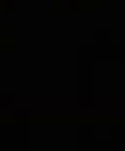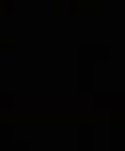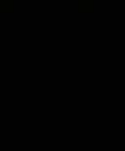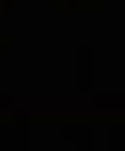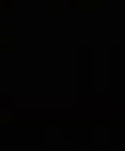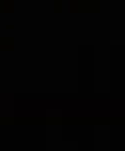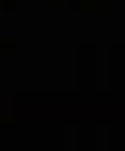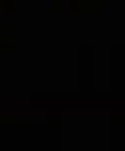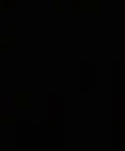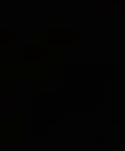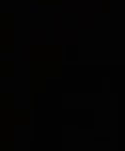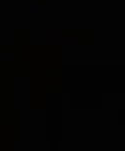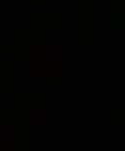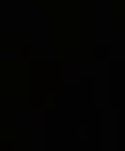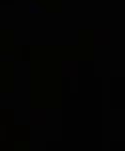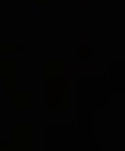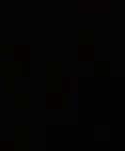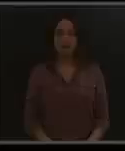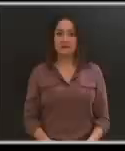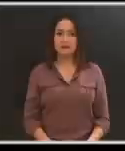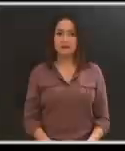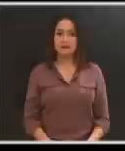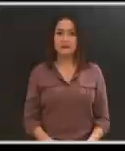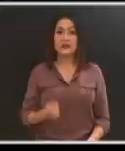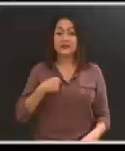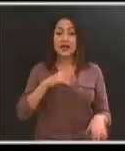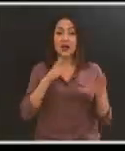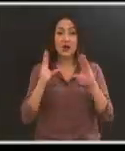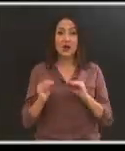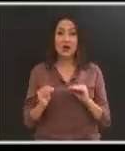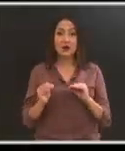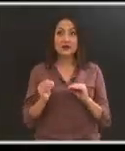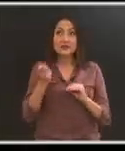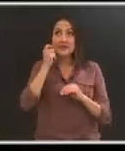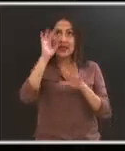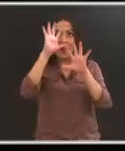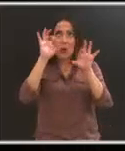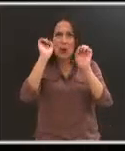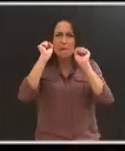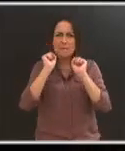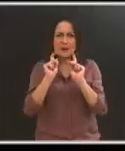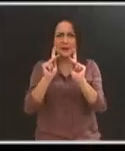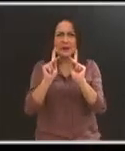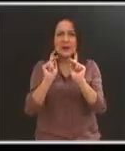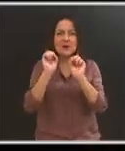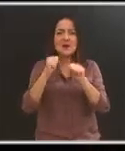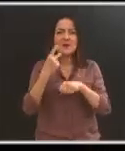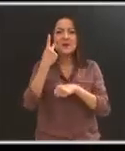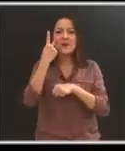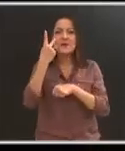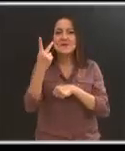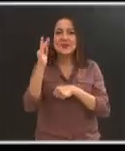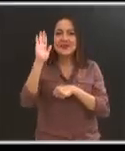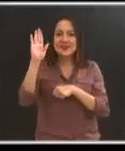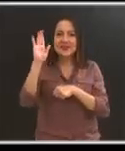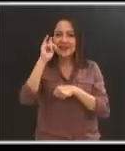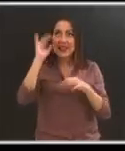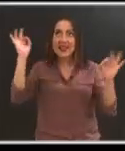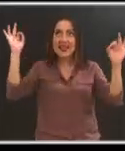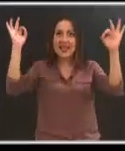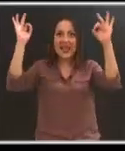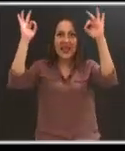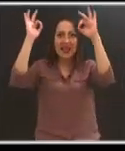Vamos a la pausa y al volver para esta noche, si las nubes lo permiten, podríamos apreciar un